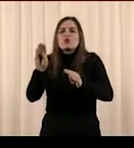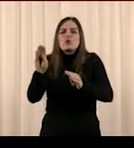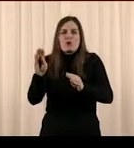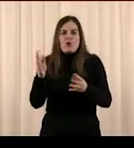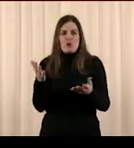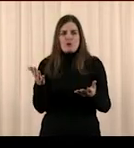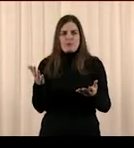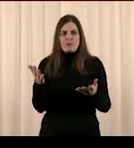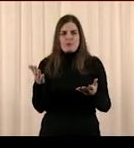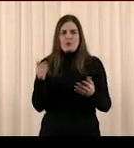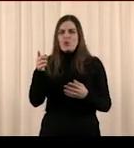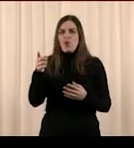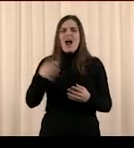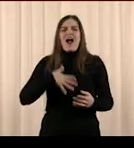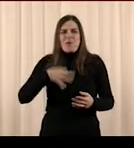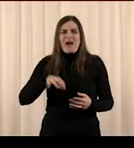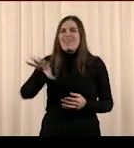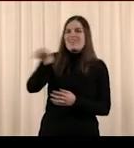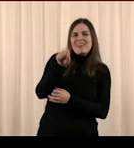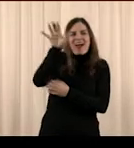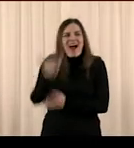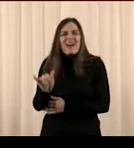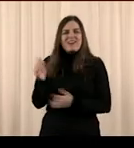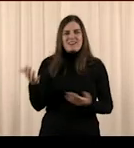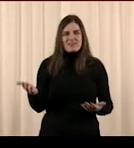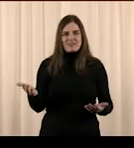El poder de la comprensión.